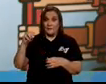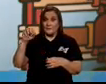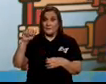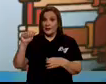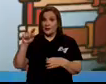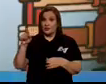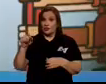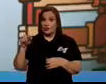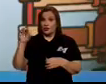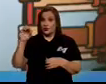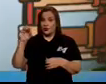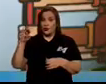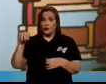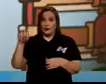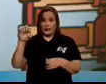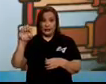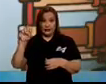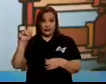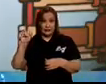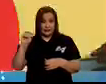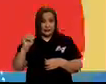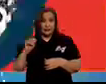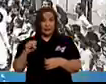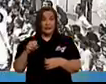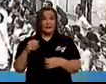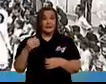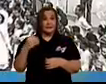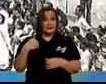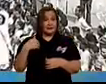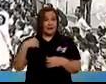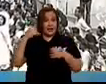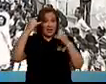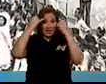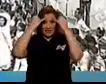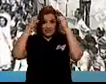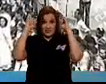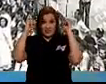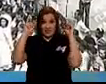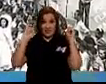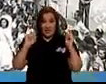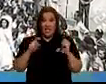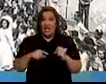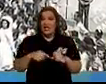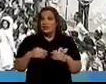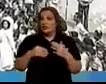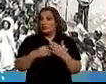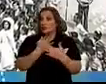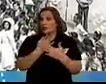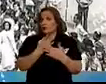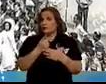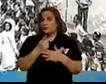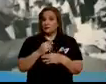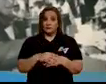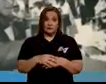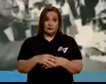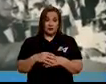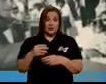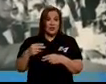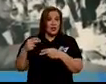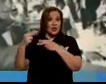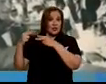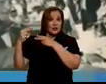papel, ellos estaban ahí latentes, porque tenían las ideas nuevas. Y es que los primeros actos independentistas propios del Istmo